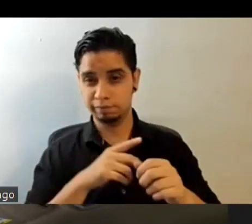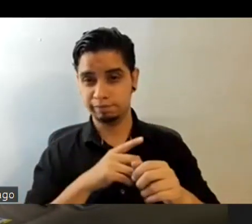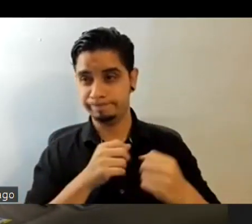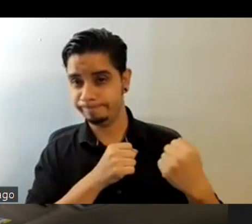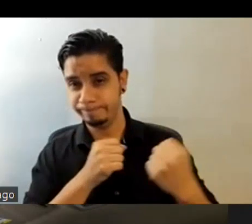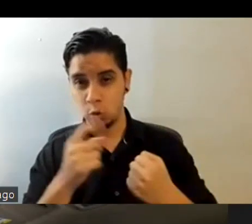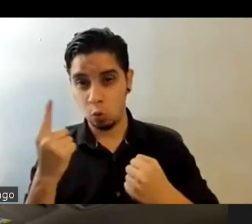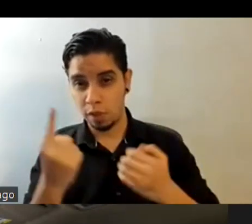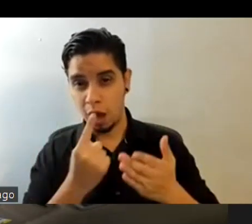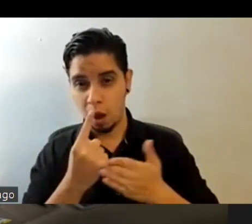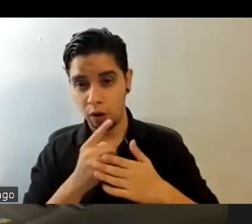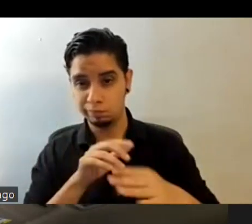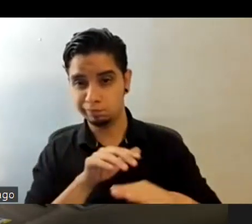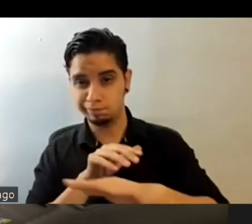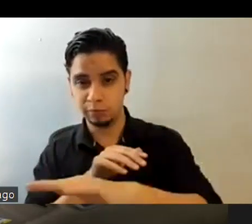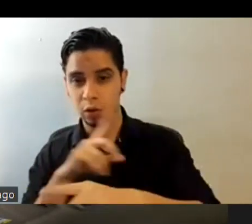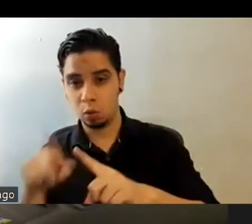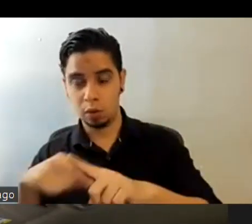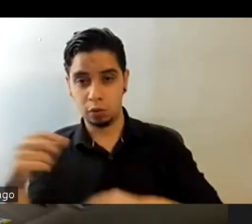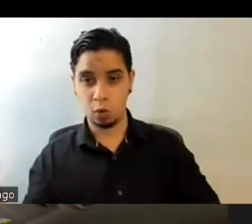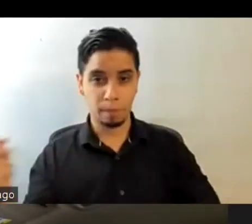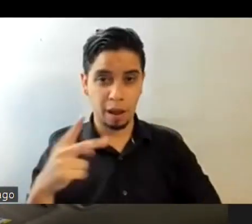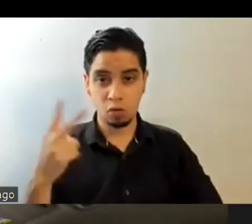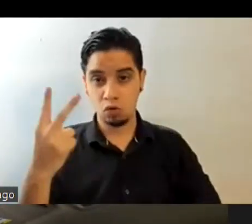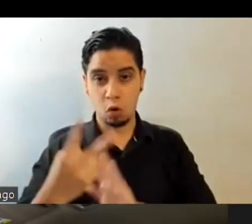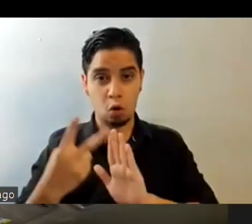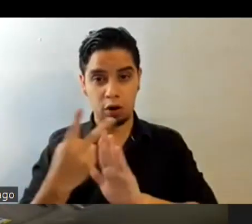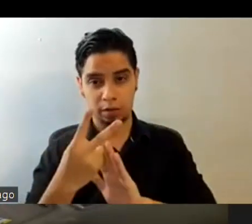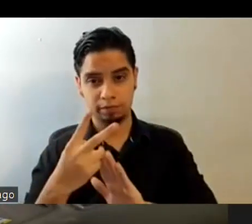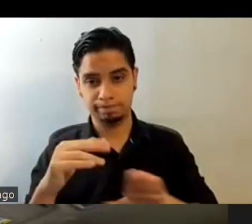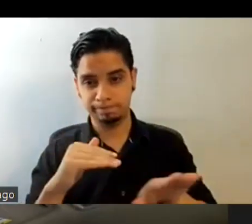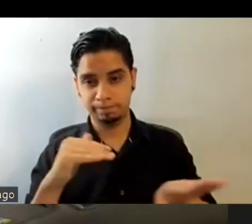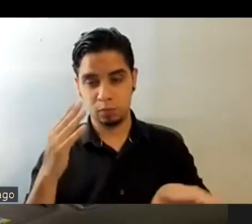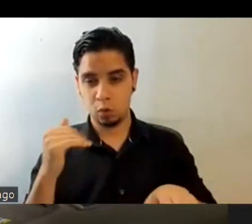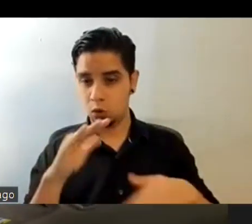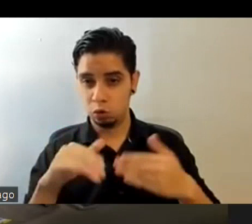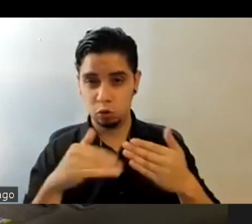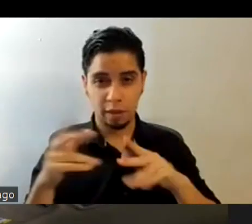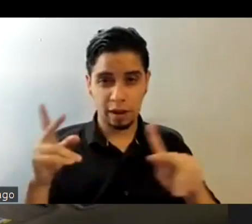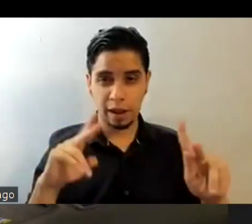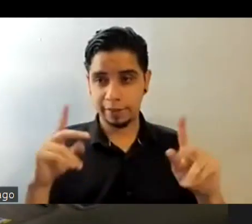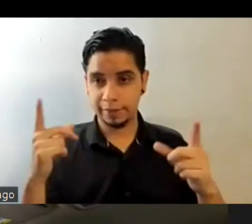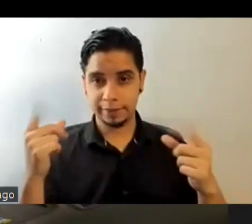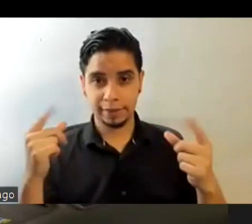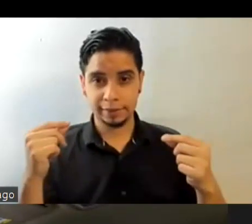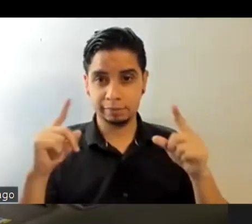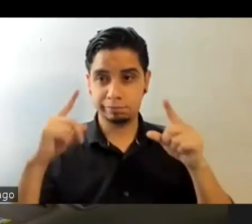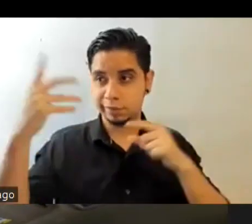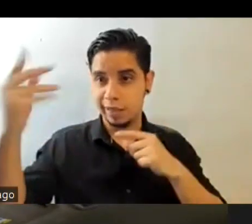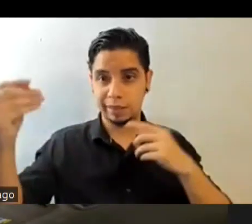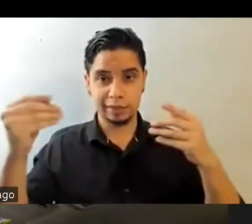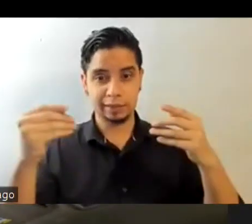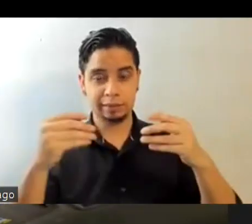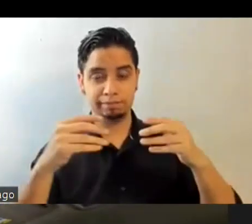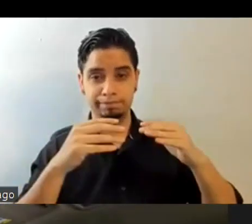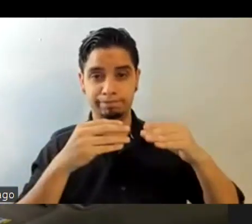para virar, yo me tardaba a veces 2 horas en llegar a mi casa, porque toda la gente estaba yendo a las tiendas, a San Juan. No sé si